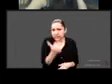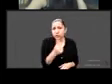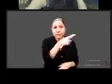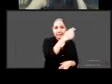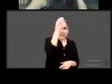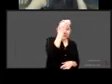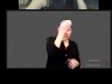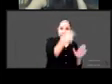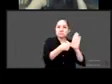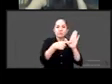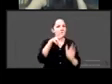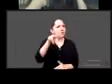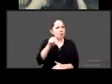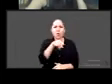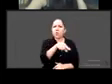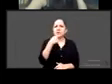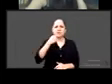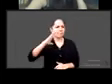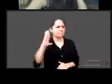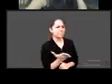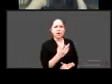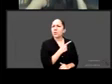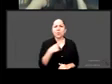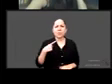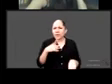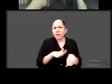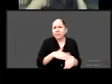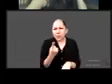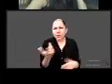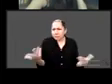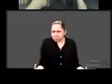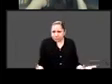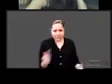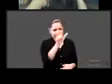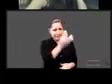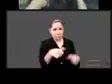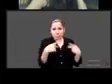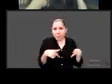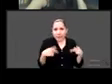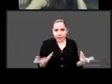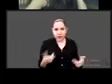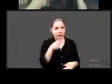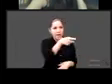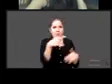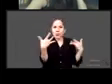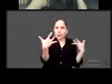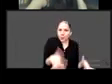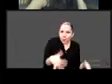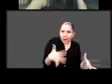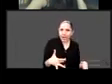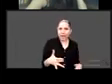niñas y niños? Simple y sencillamente porque son personas, porque les duele, porque los confunde y